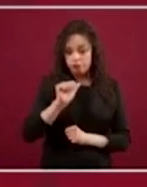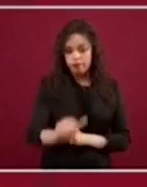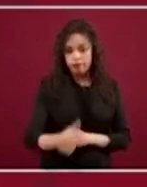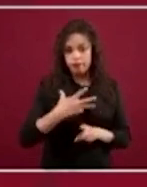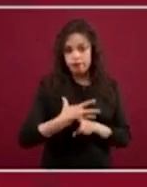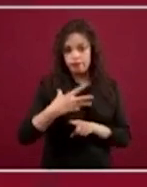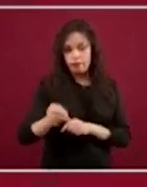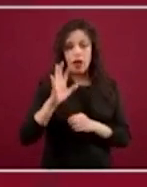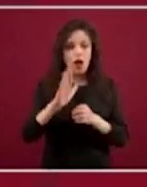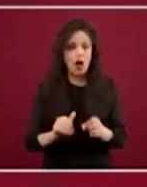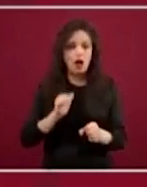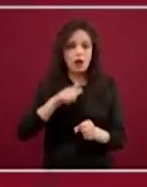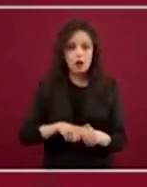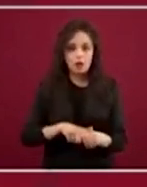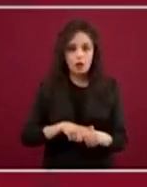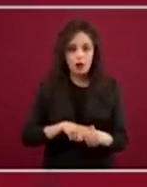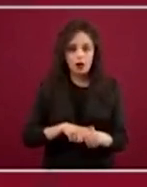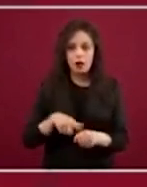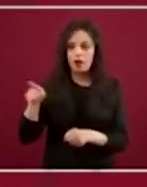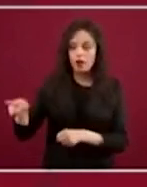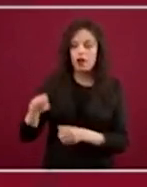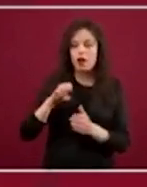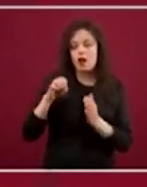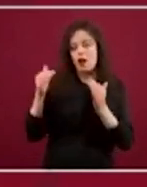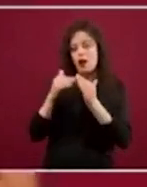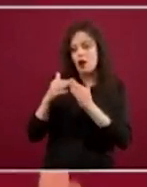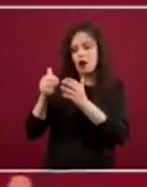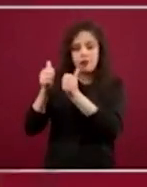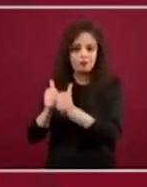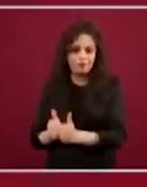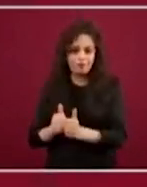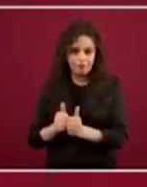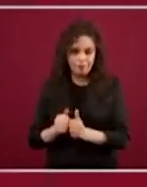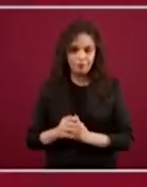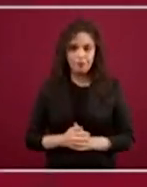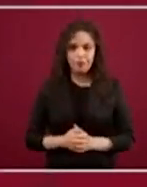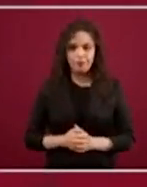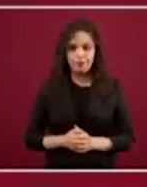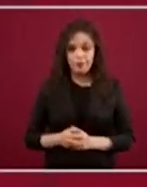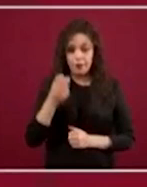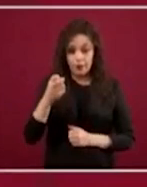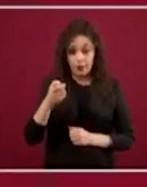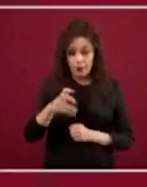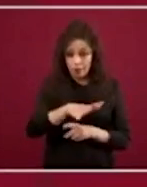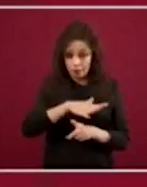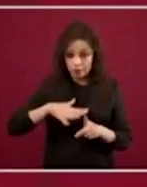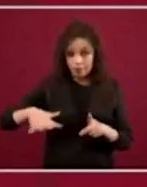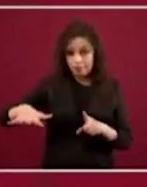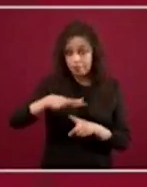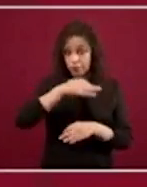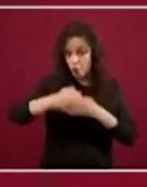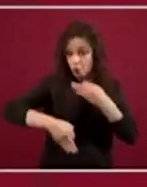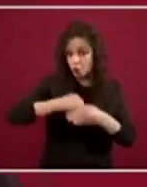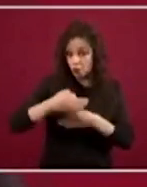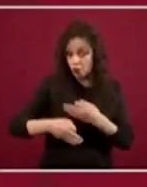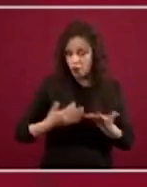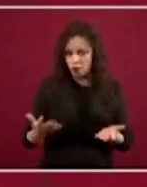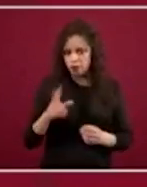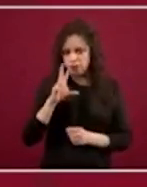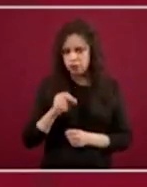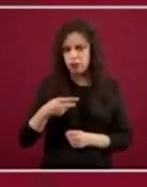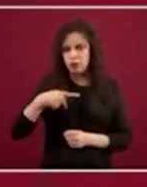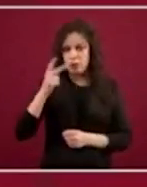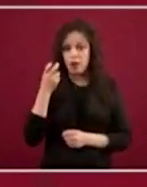no existe evidencia de que sea un fenómeno generalizado no es de sorprender que esta transmisión